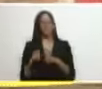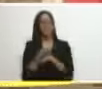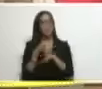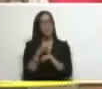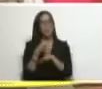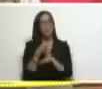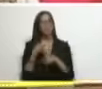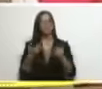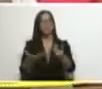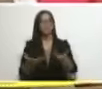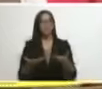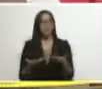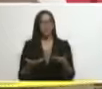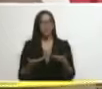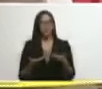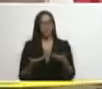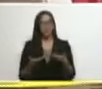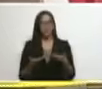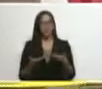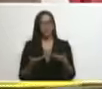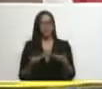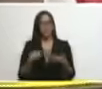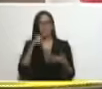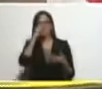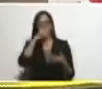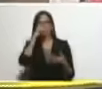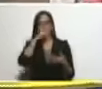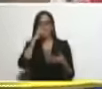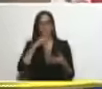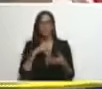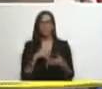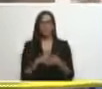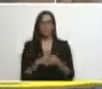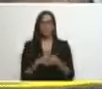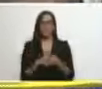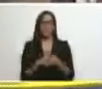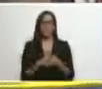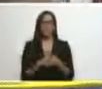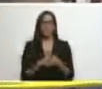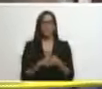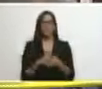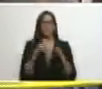que vengan en los años, en las décadas